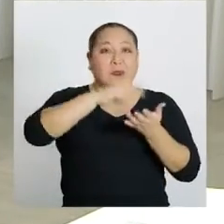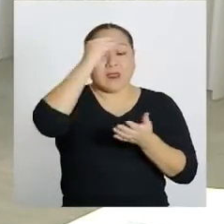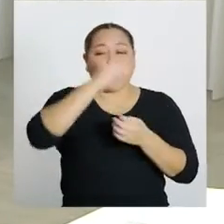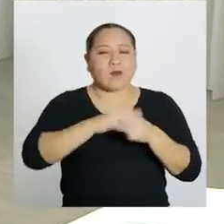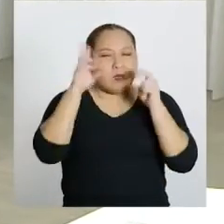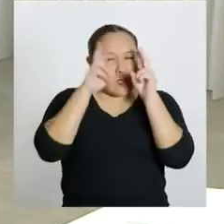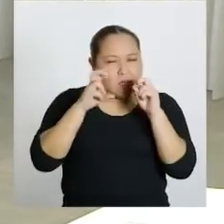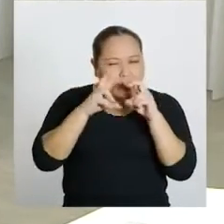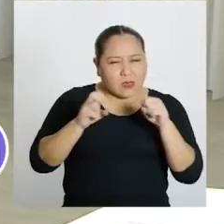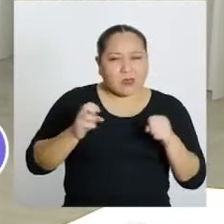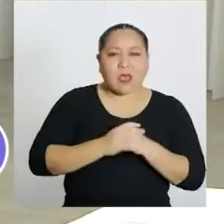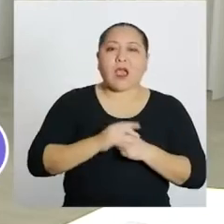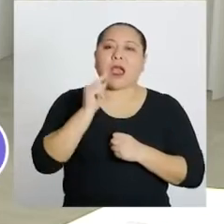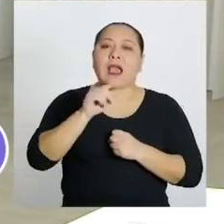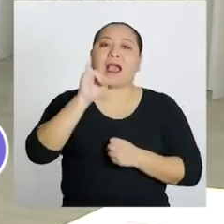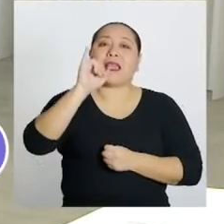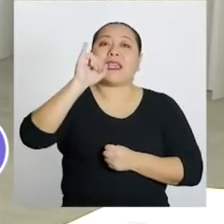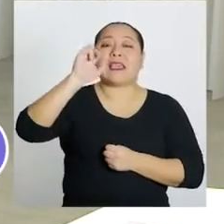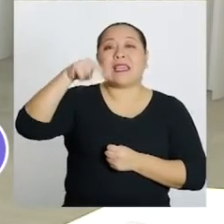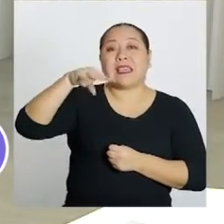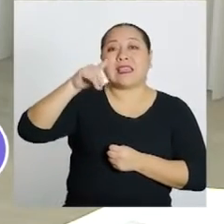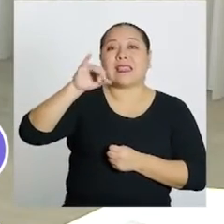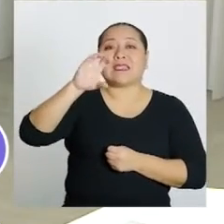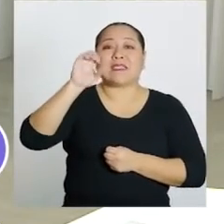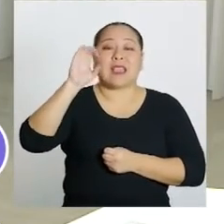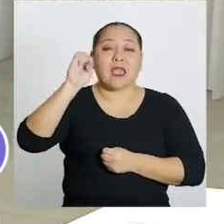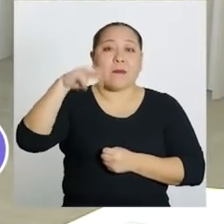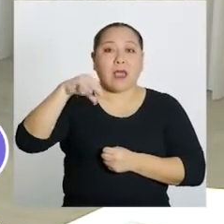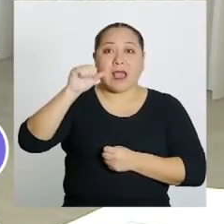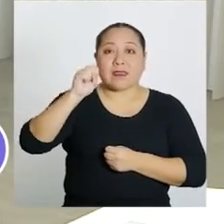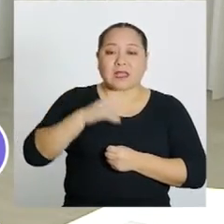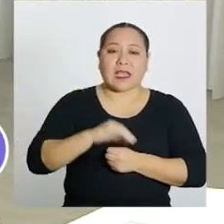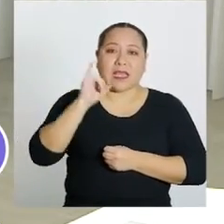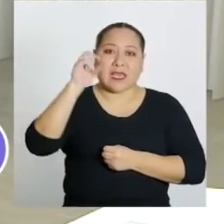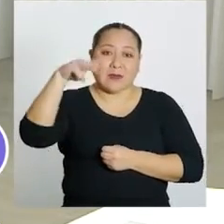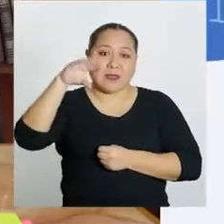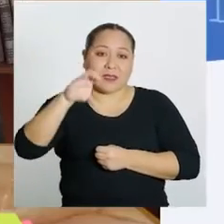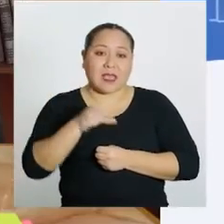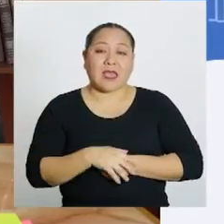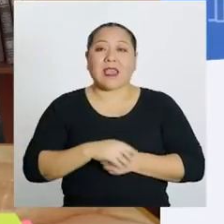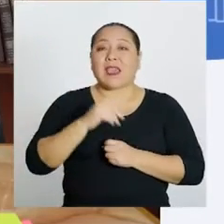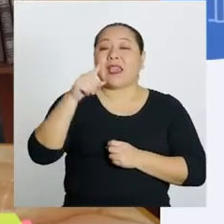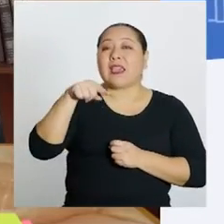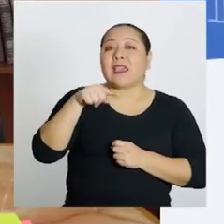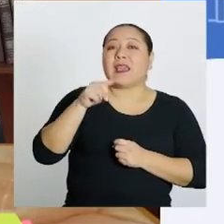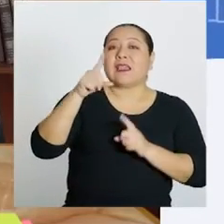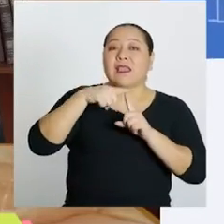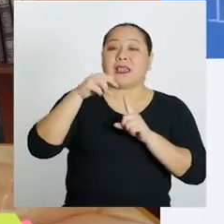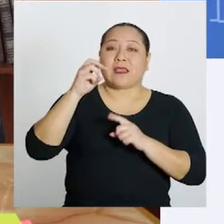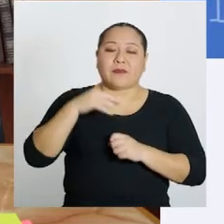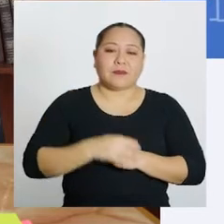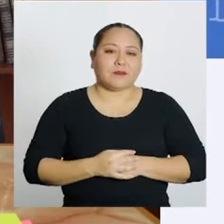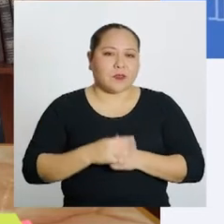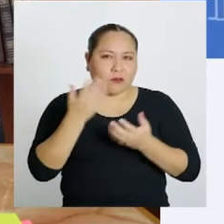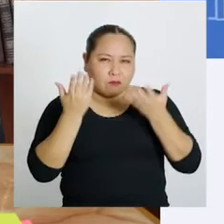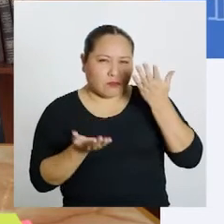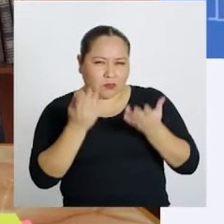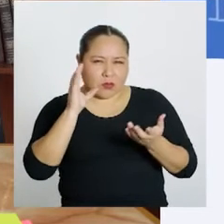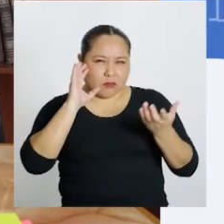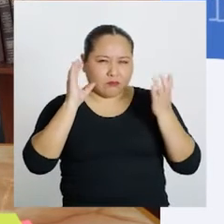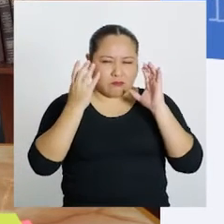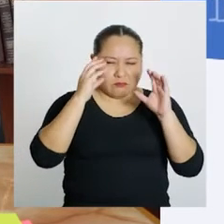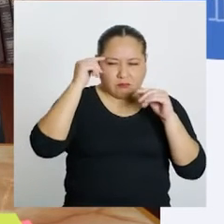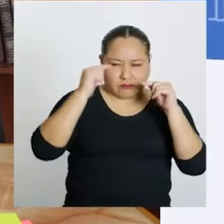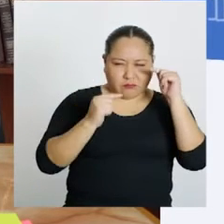a analizar nuestro índice de masa corporal y nuestra tasa metabólica basal. Comparando nuestros resultados con